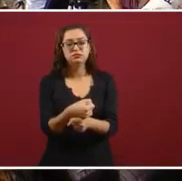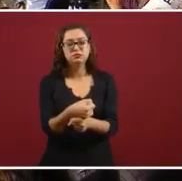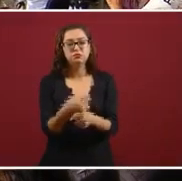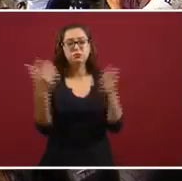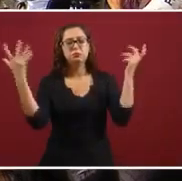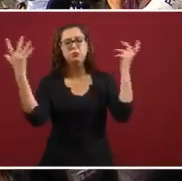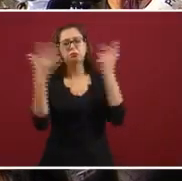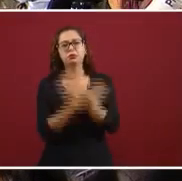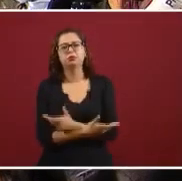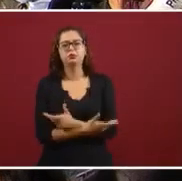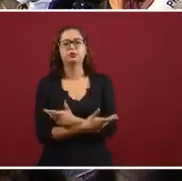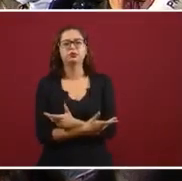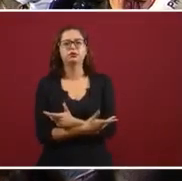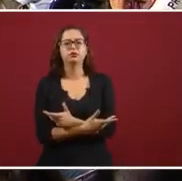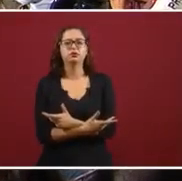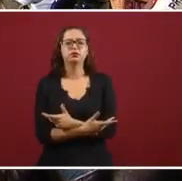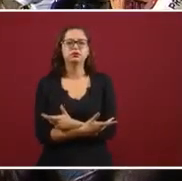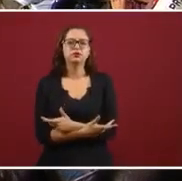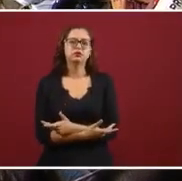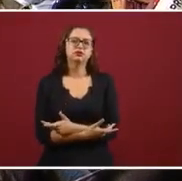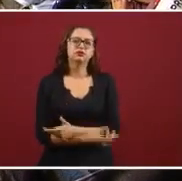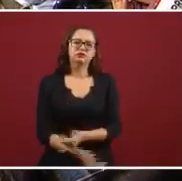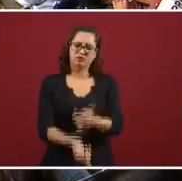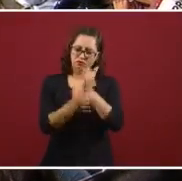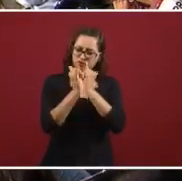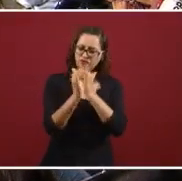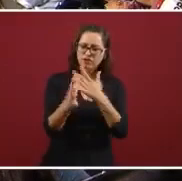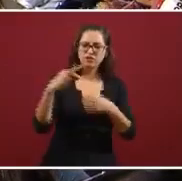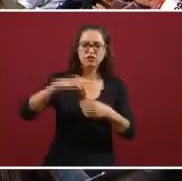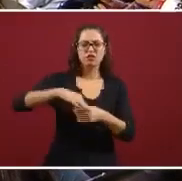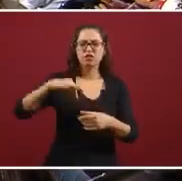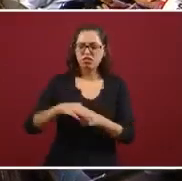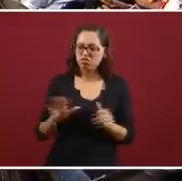ya está promoviendo fraude electoral,